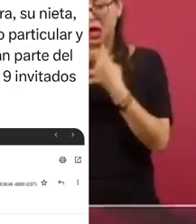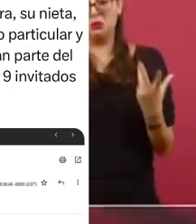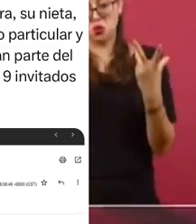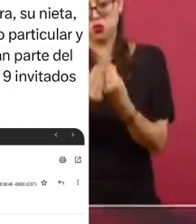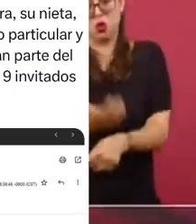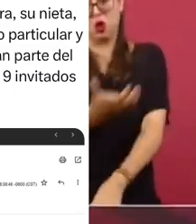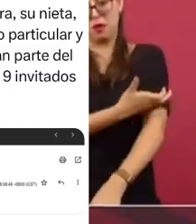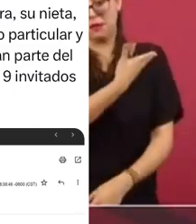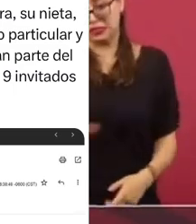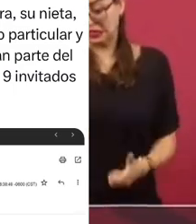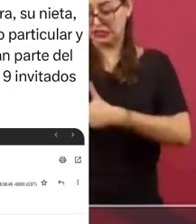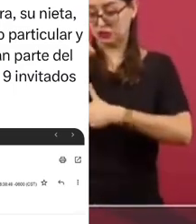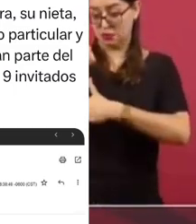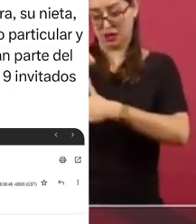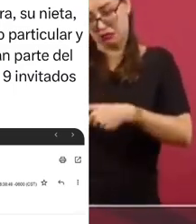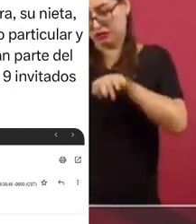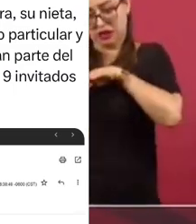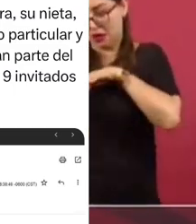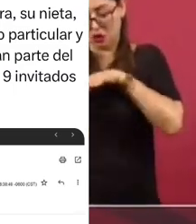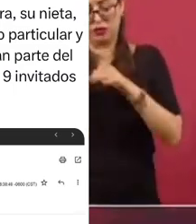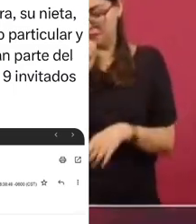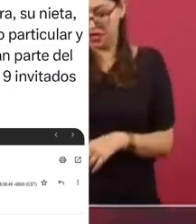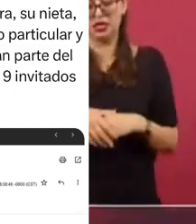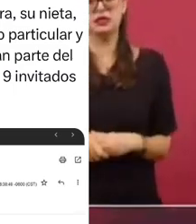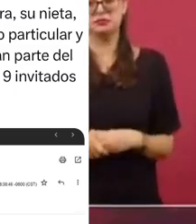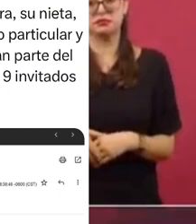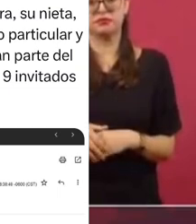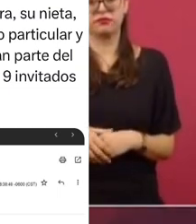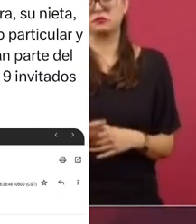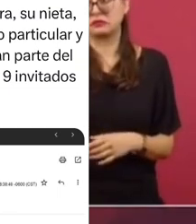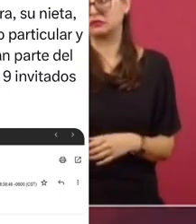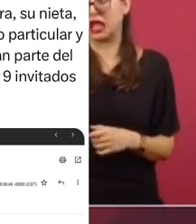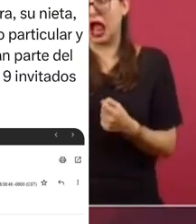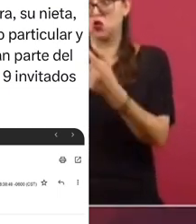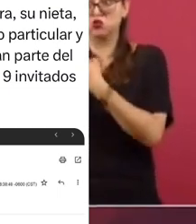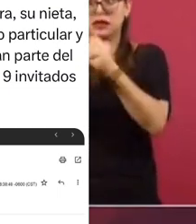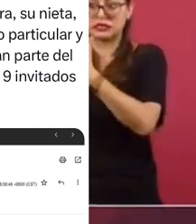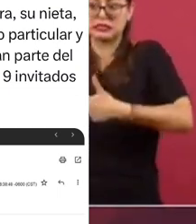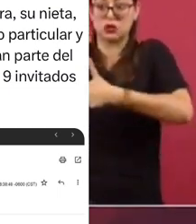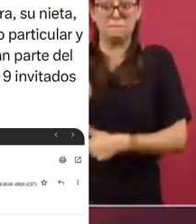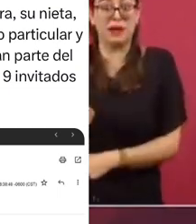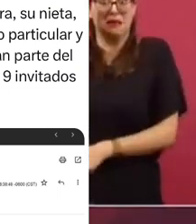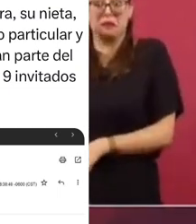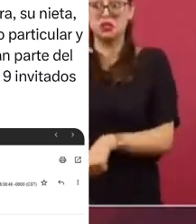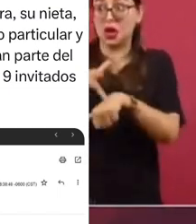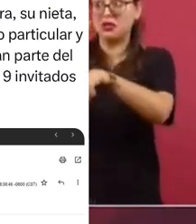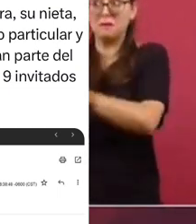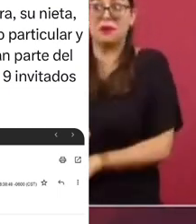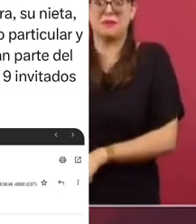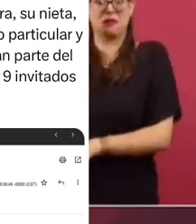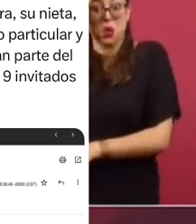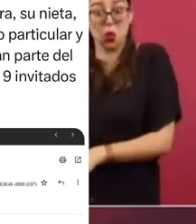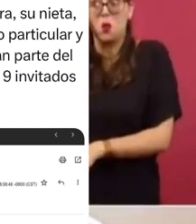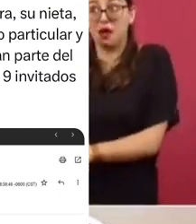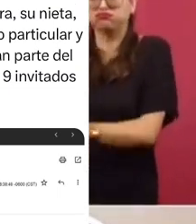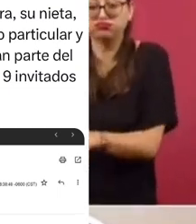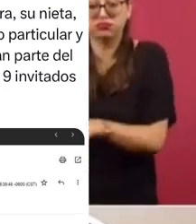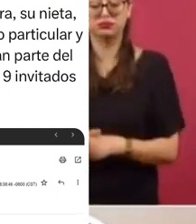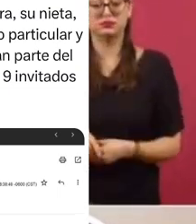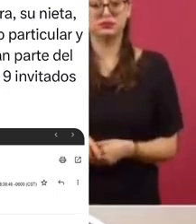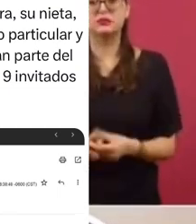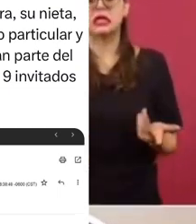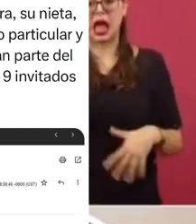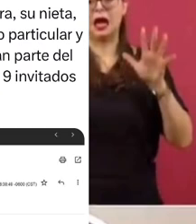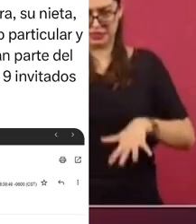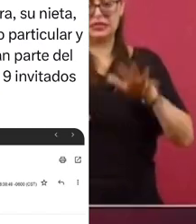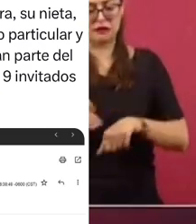Brasil, a Centroamérica, donde tuve la oportunidad por primera vez de visitar algunos países centroamericanos, e incluyendo Cuba. Y en algunos de los países me han acompañado